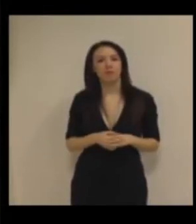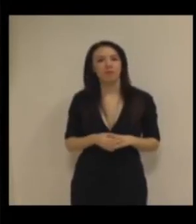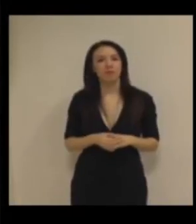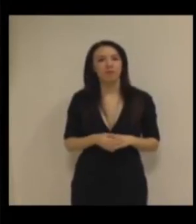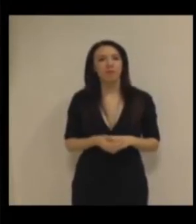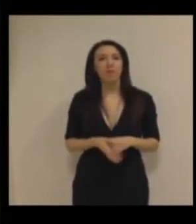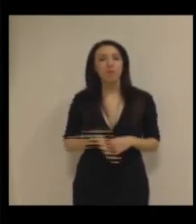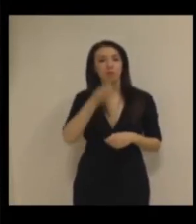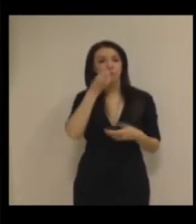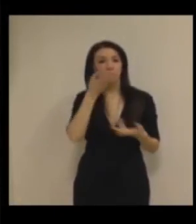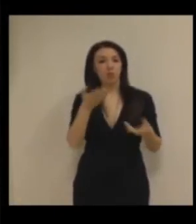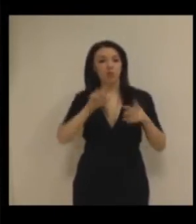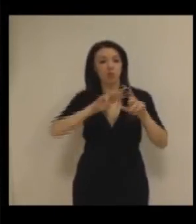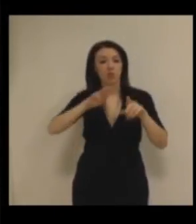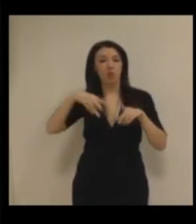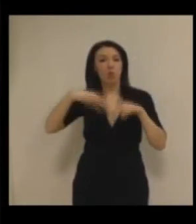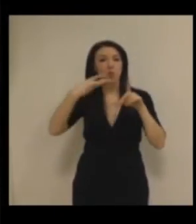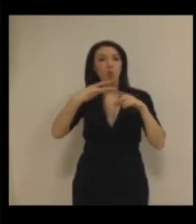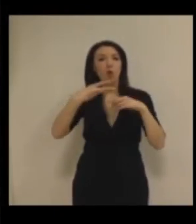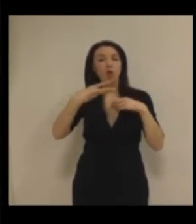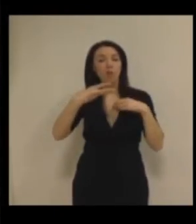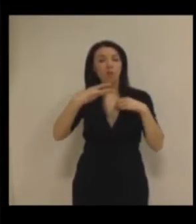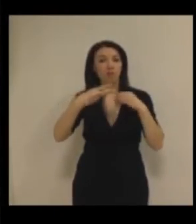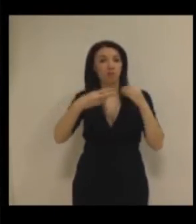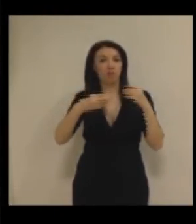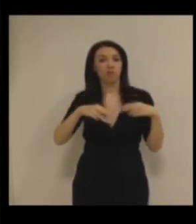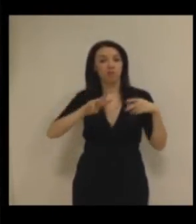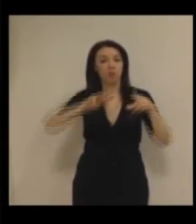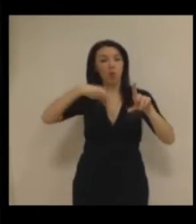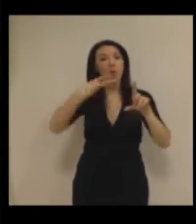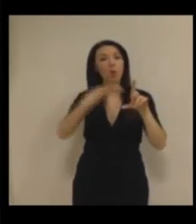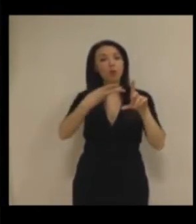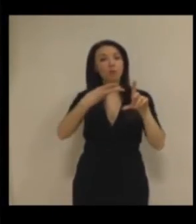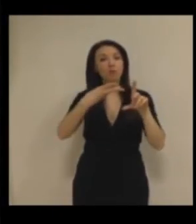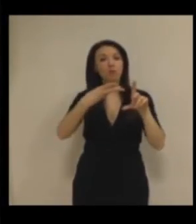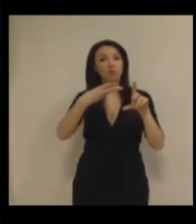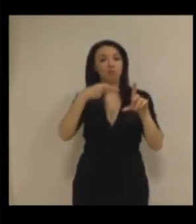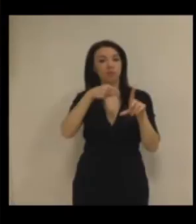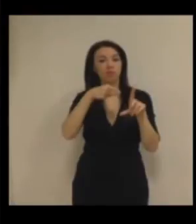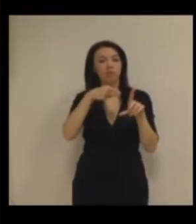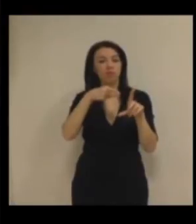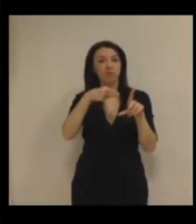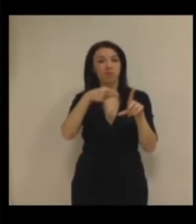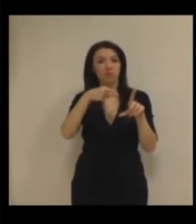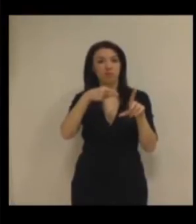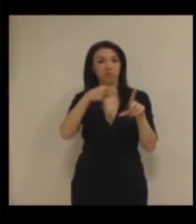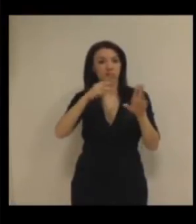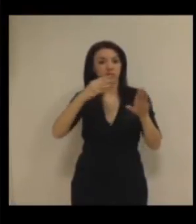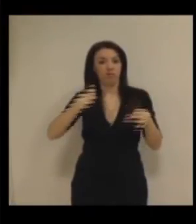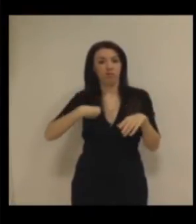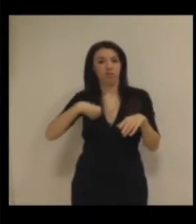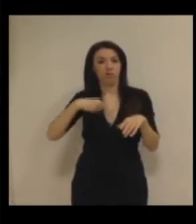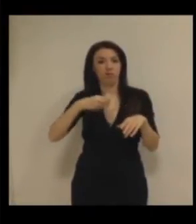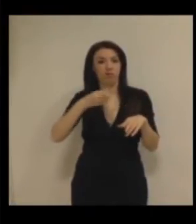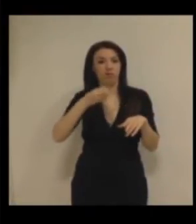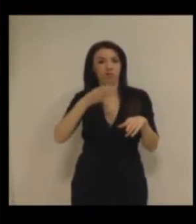la plataforma con la que contamos es una página web en la que vas a conseguir, cuyo